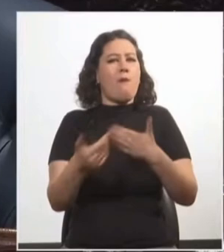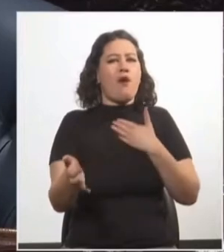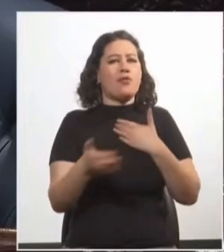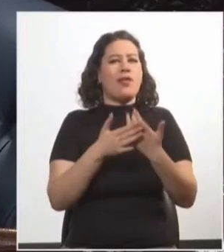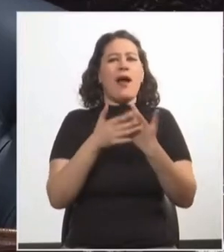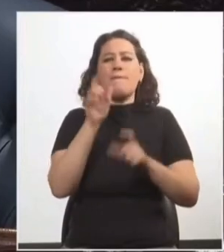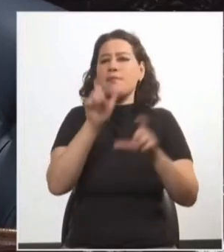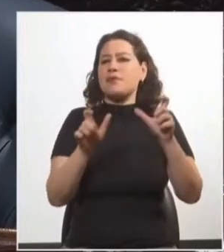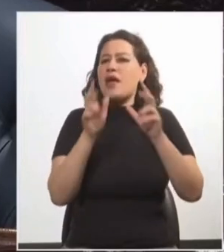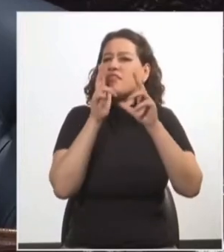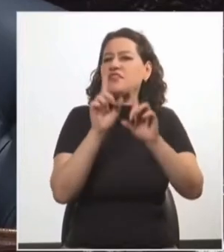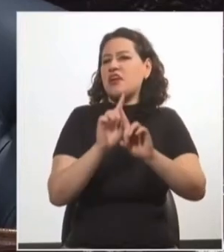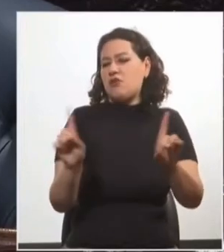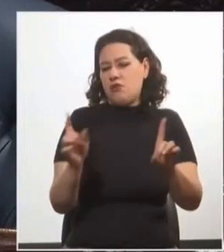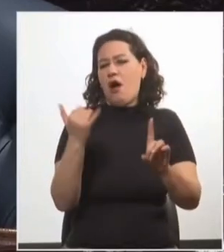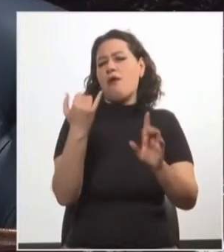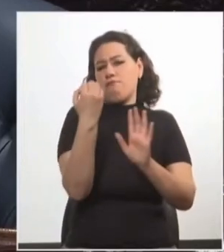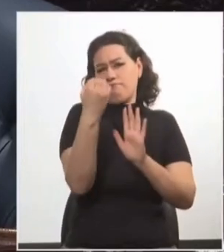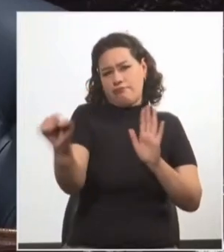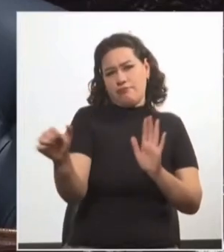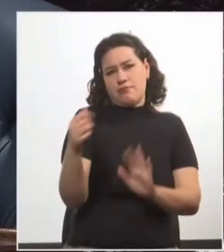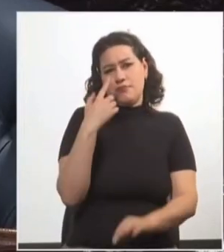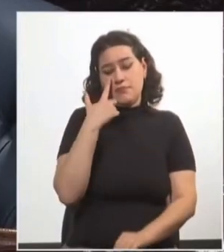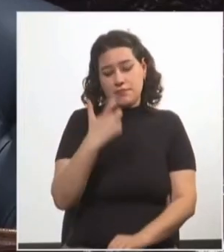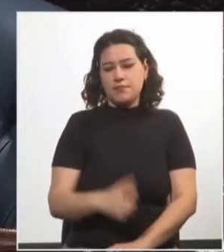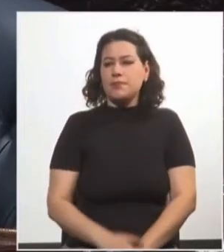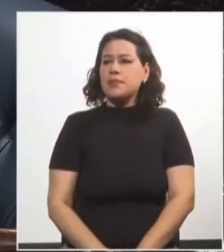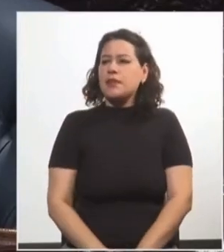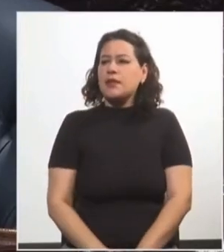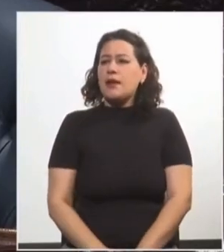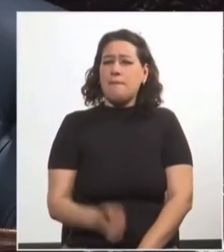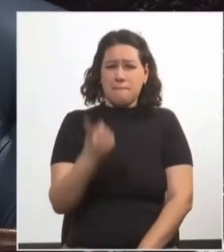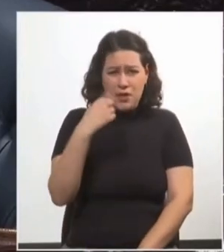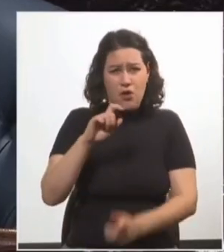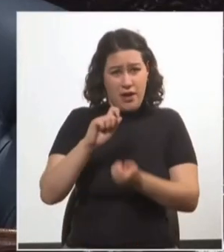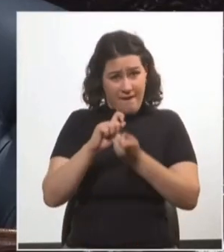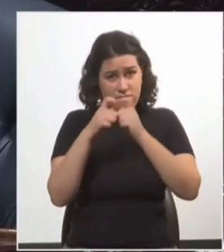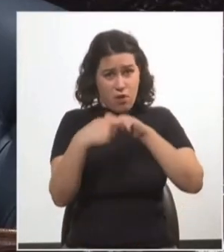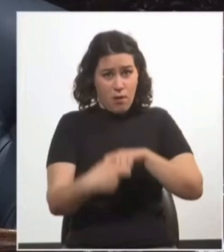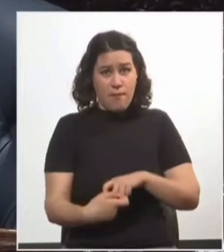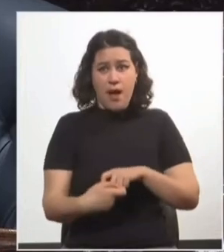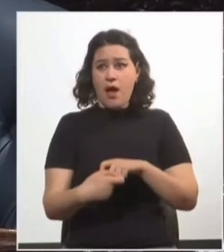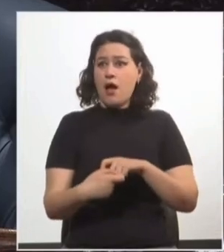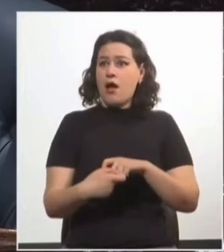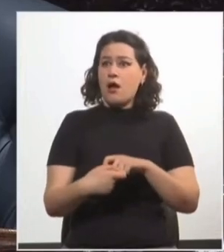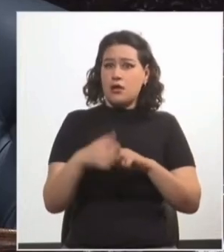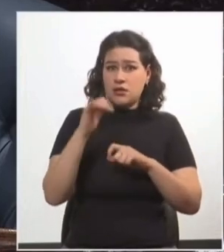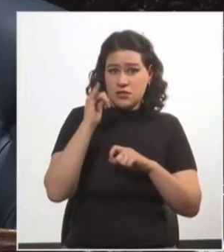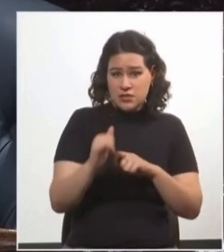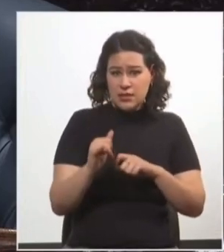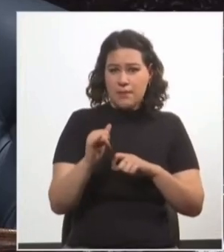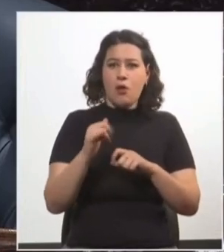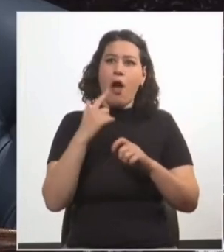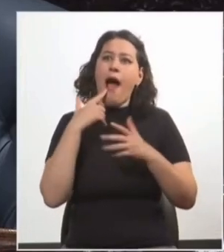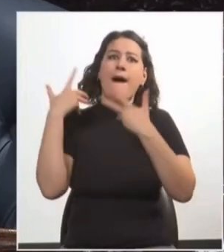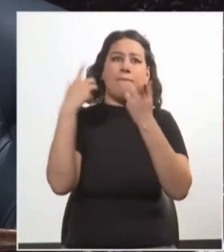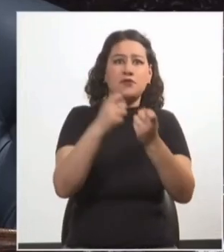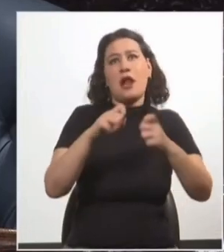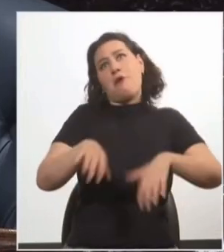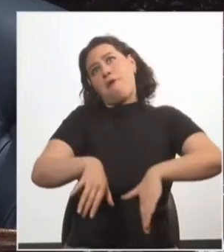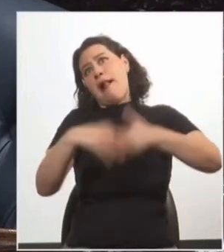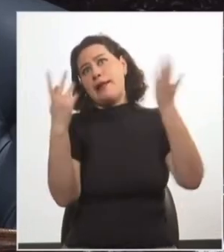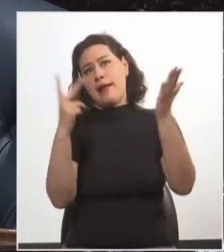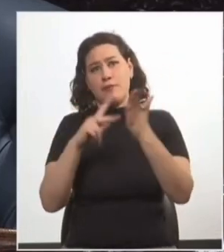en estos días. Ahora, que haya que hacer una reforma de la seguridad social no quiere decir que tengamos que apoyar cualquier reforma de la